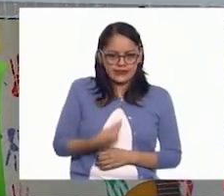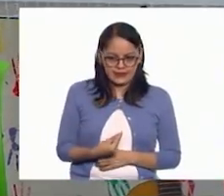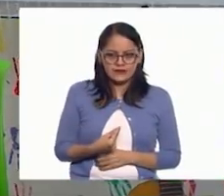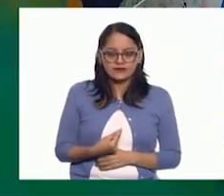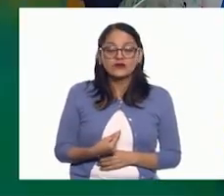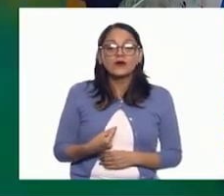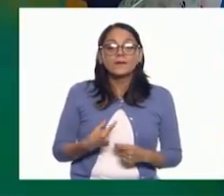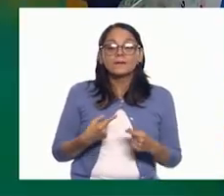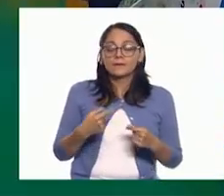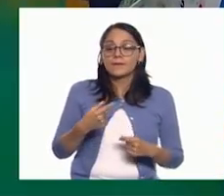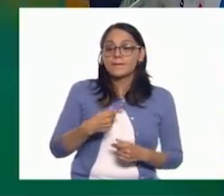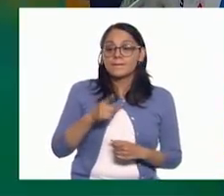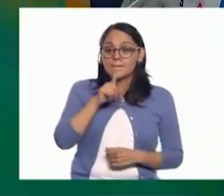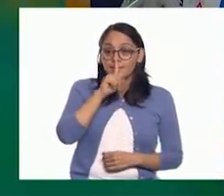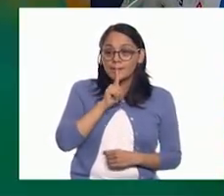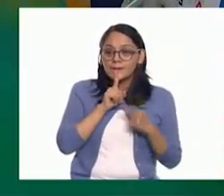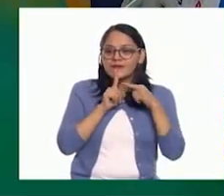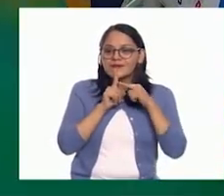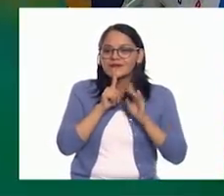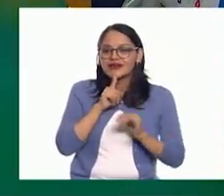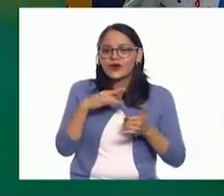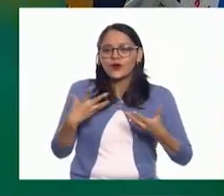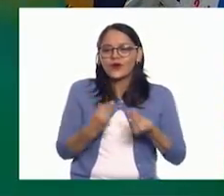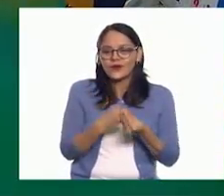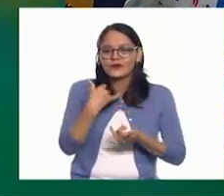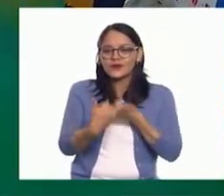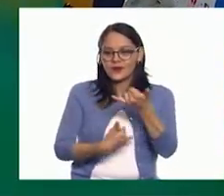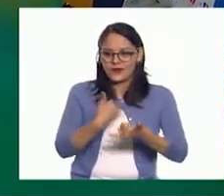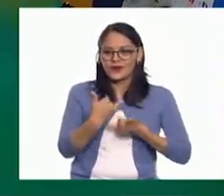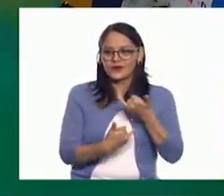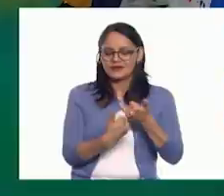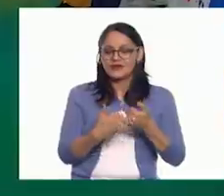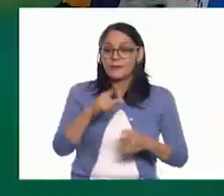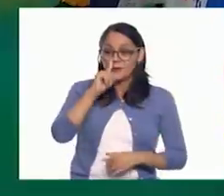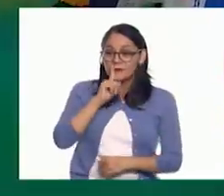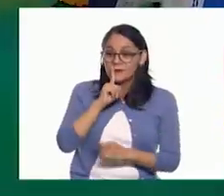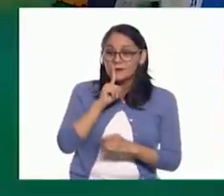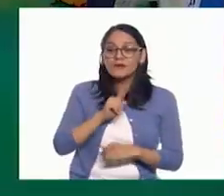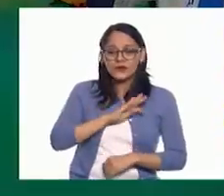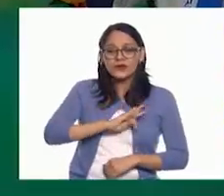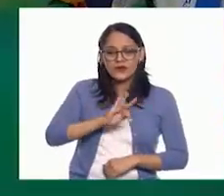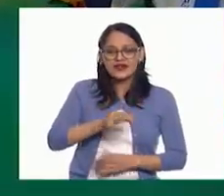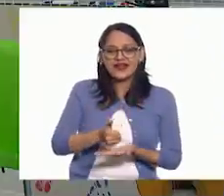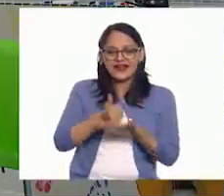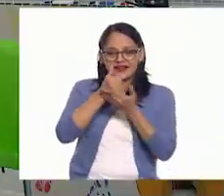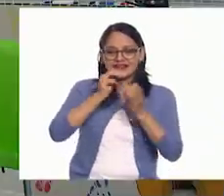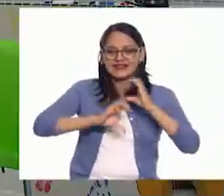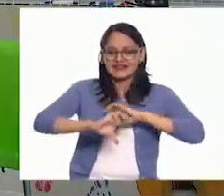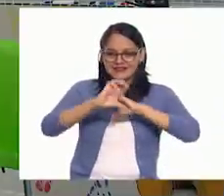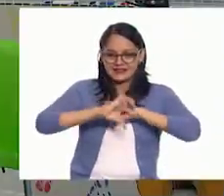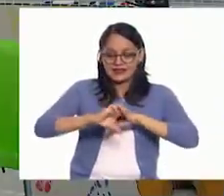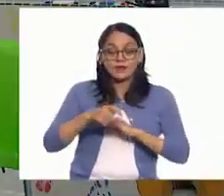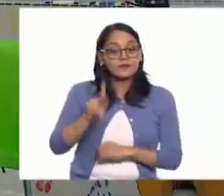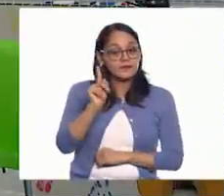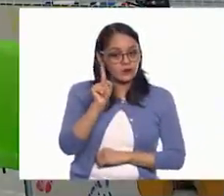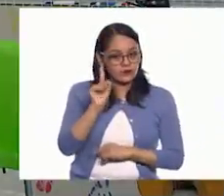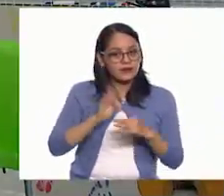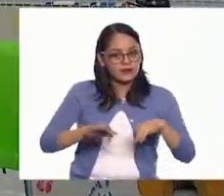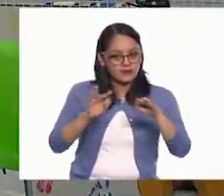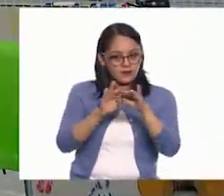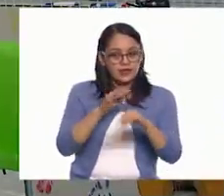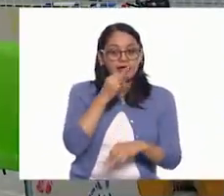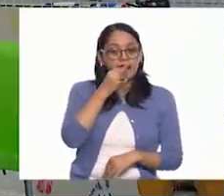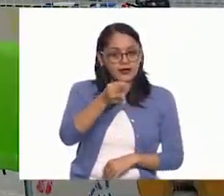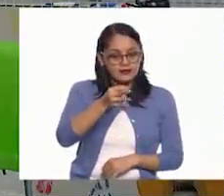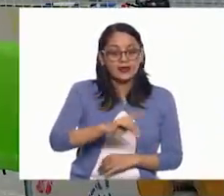las mentiras eran parte del juego porque las podíamos cantar. Pero además, una cosa importante. Las